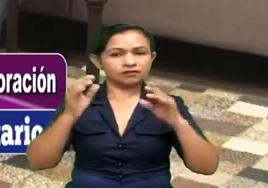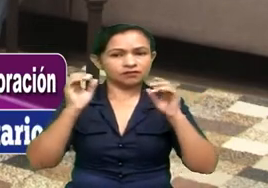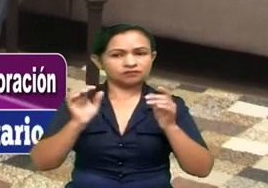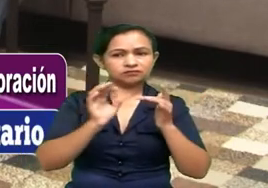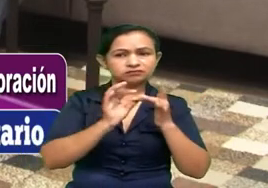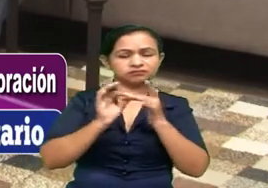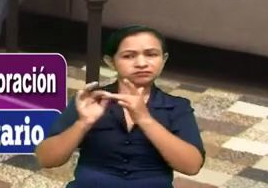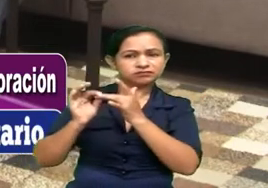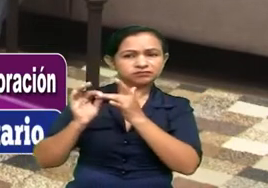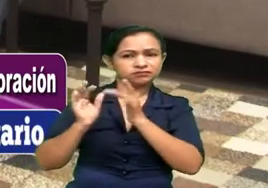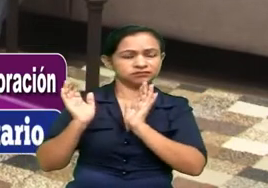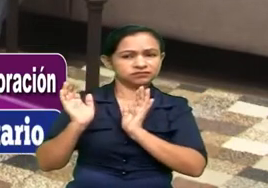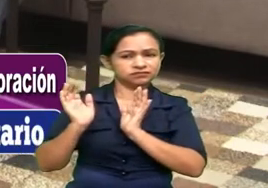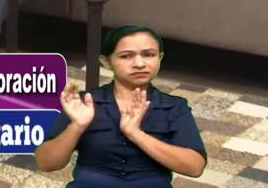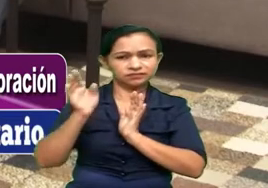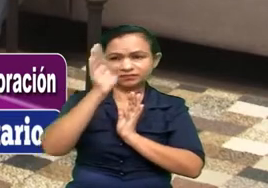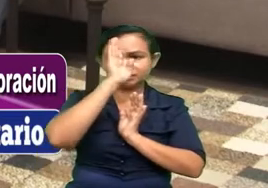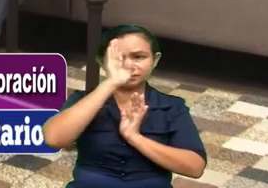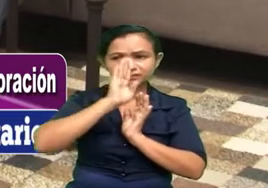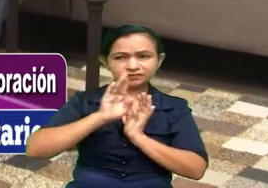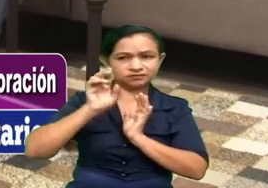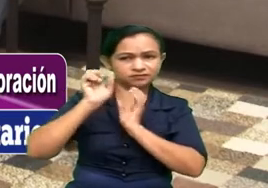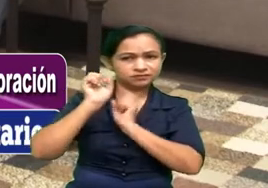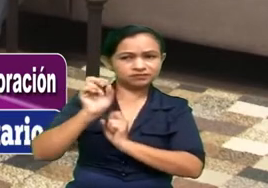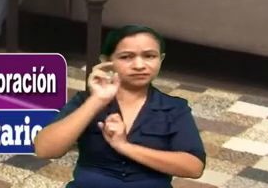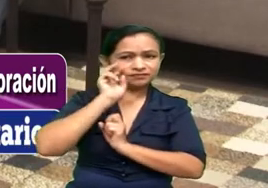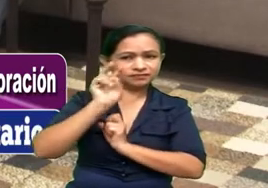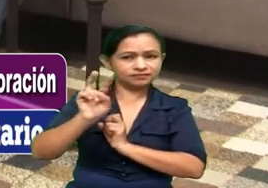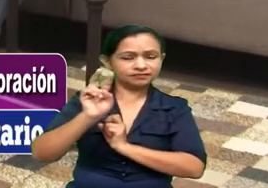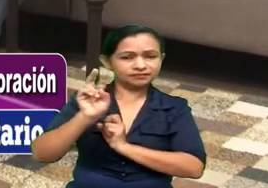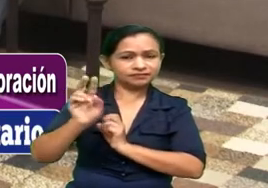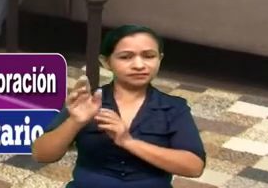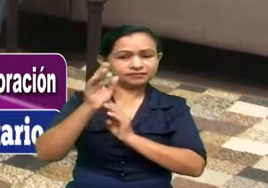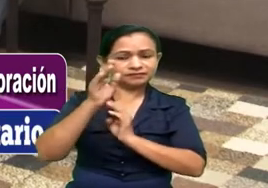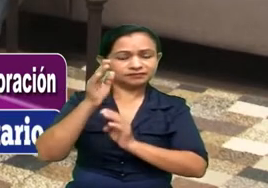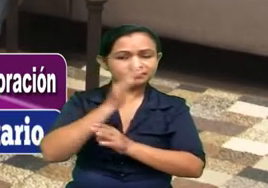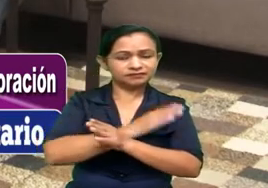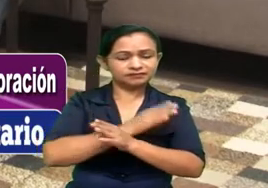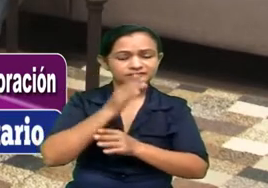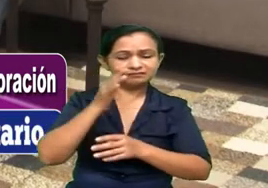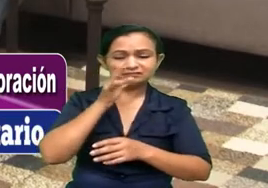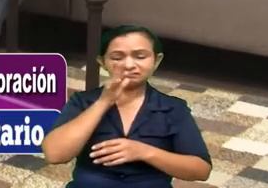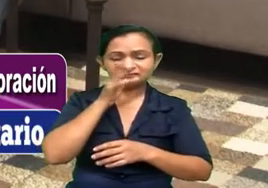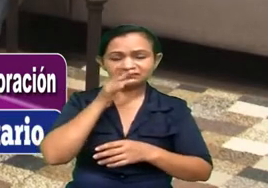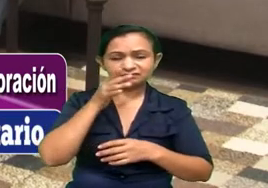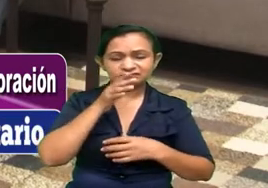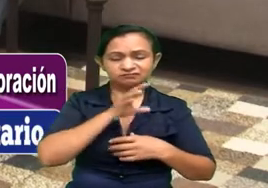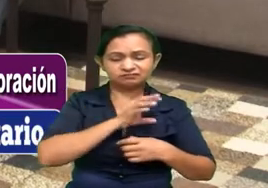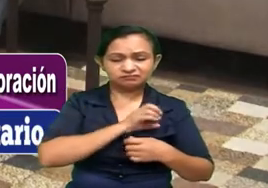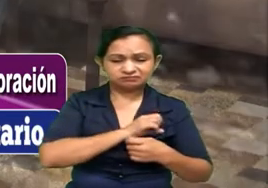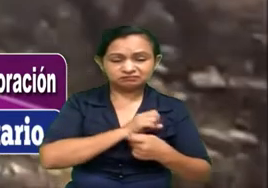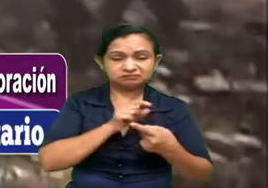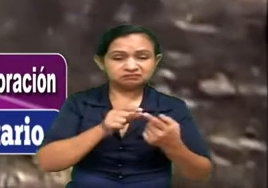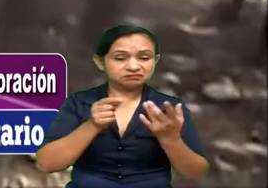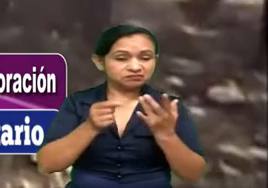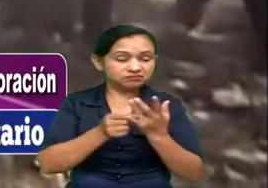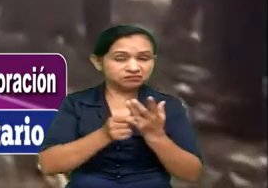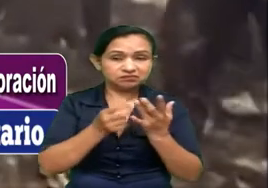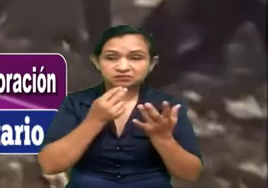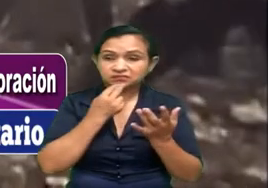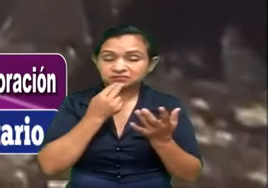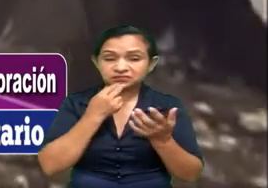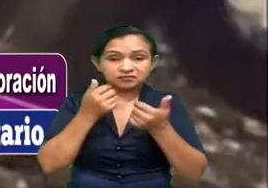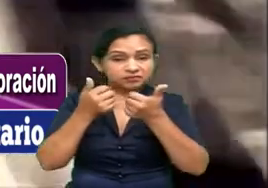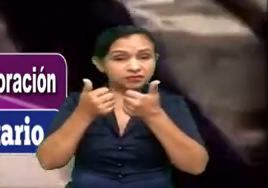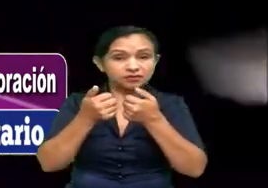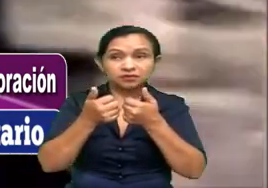que nunca tuvo, porque él era un hombre chiquito, frustrado, no sé si se casó o no, tuvo una novia, pero